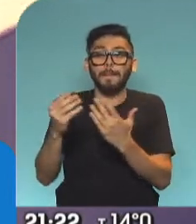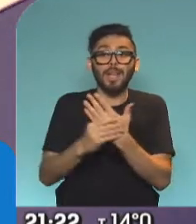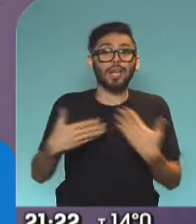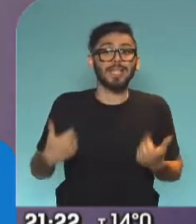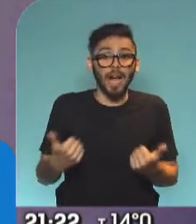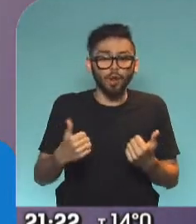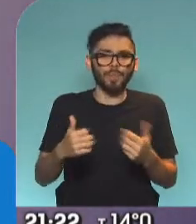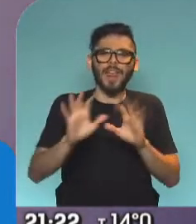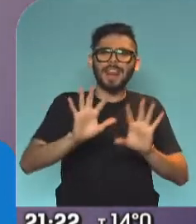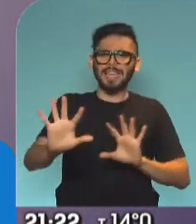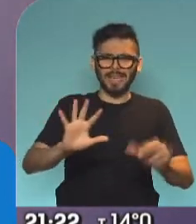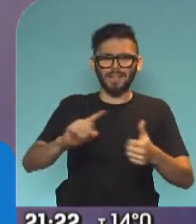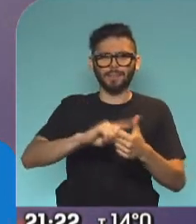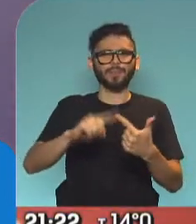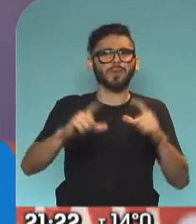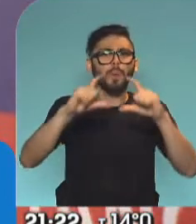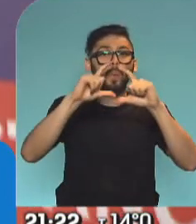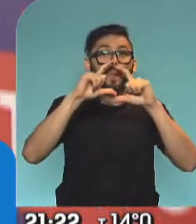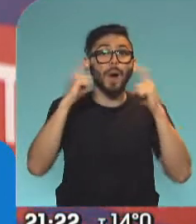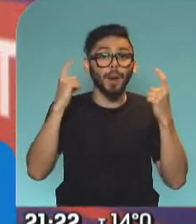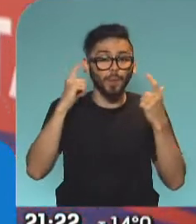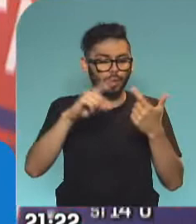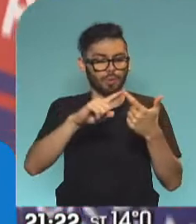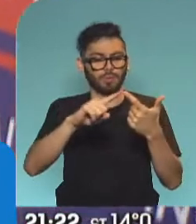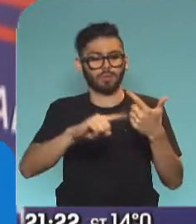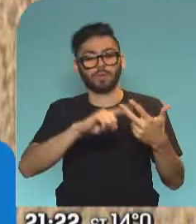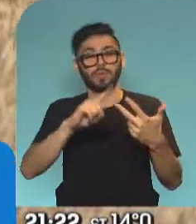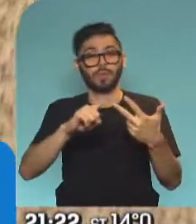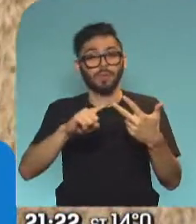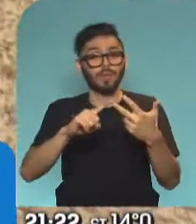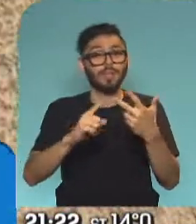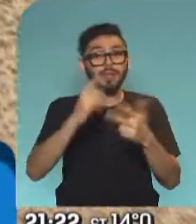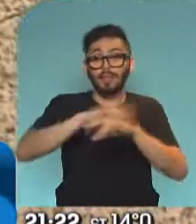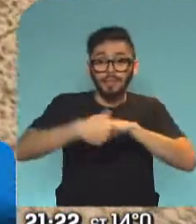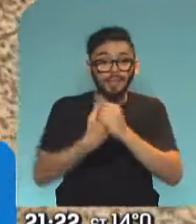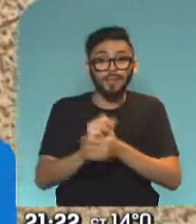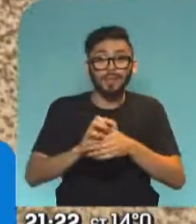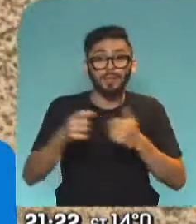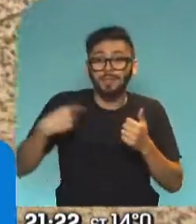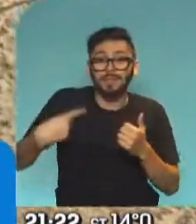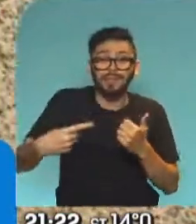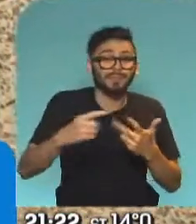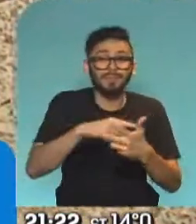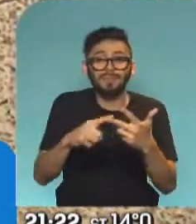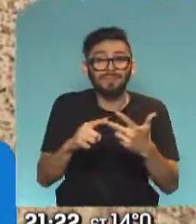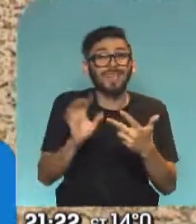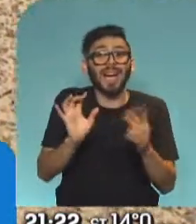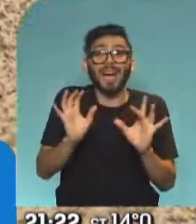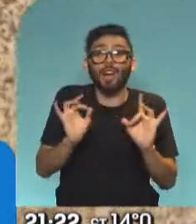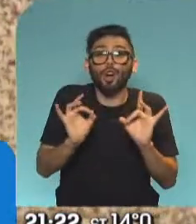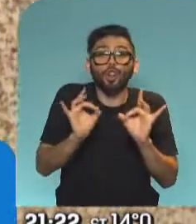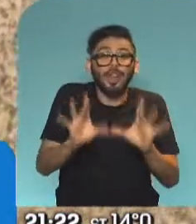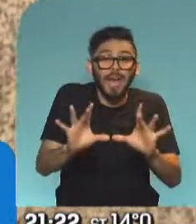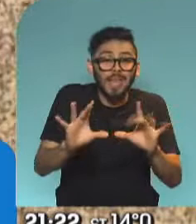Salud, distancia social, uso de barbijo o tapabocas, e higiene permanente de manos, las probabilidades de contagiarnos